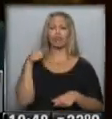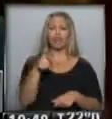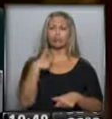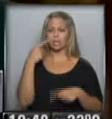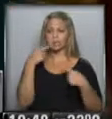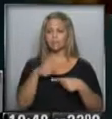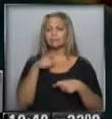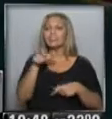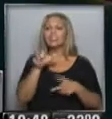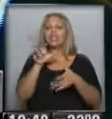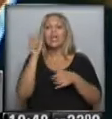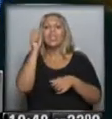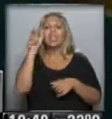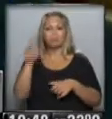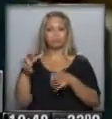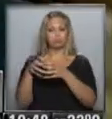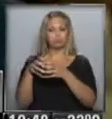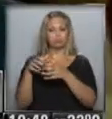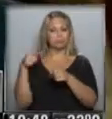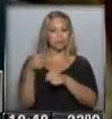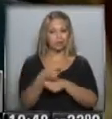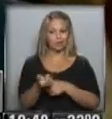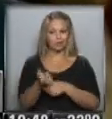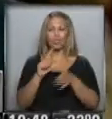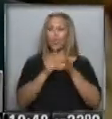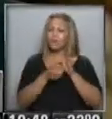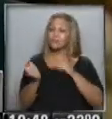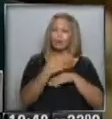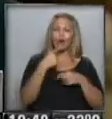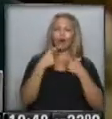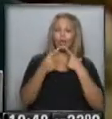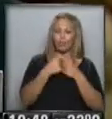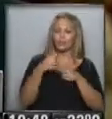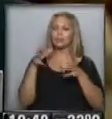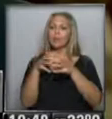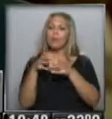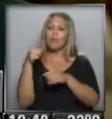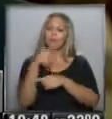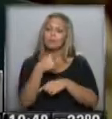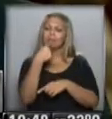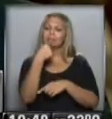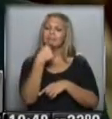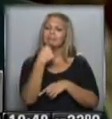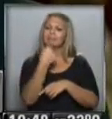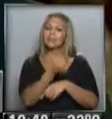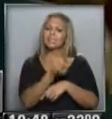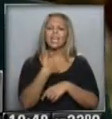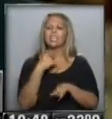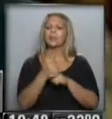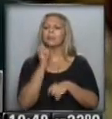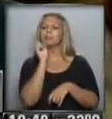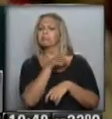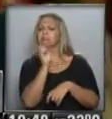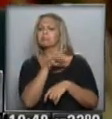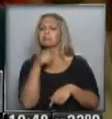constitucionalidad? La estrategia de la oposición durante todo el debate, digamos, ¿no? La oposición ha privilegiado descalificar